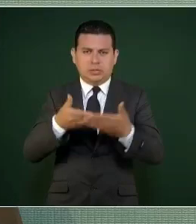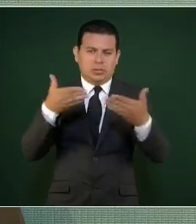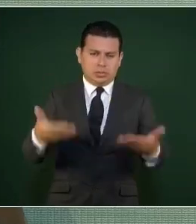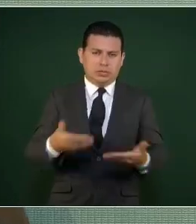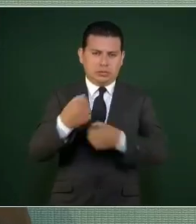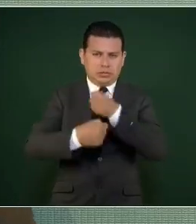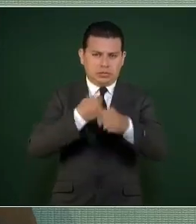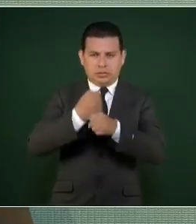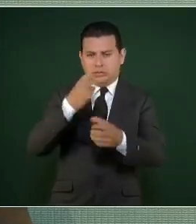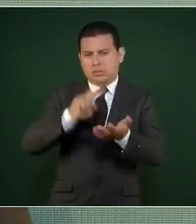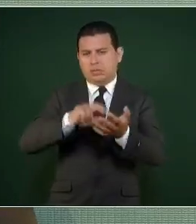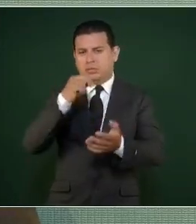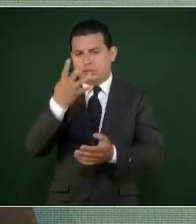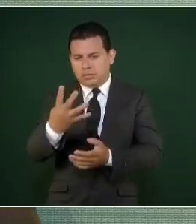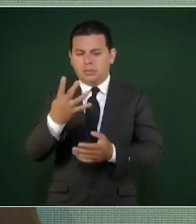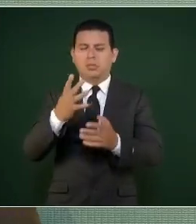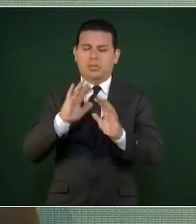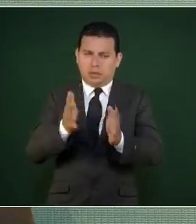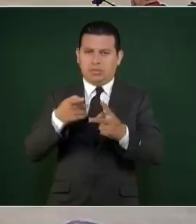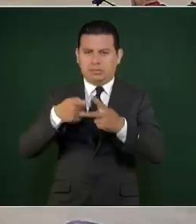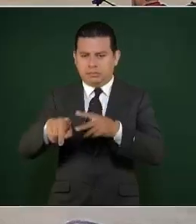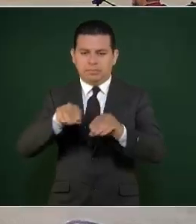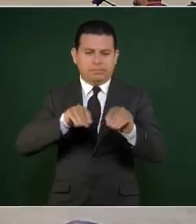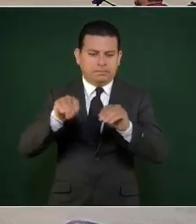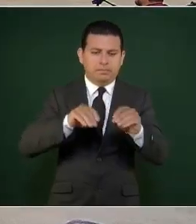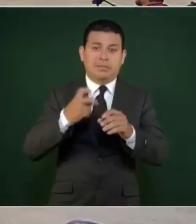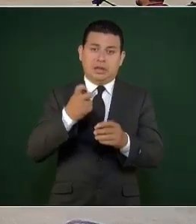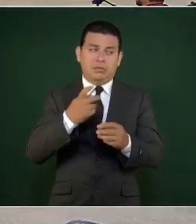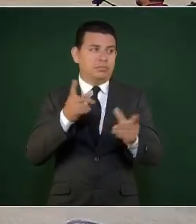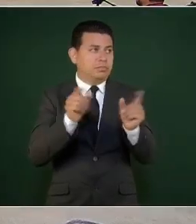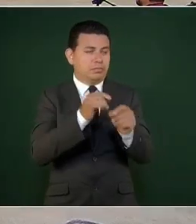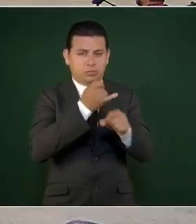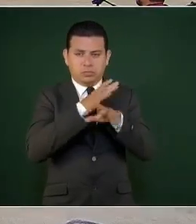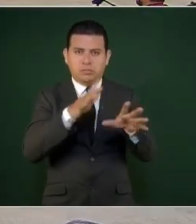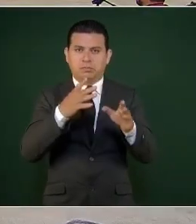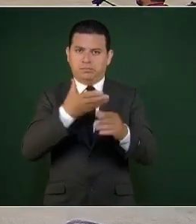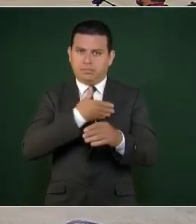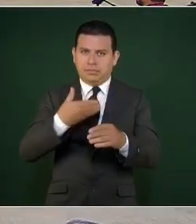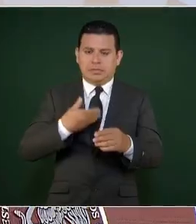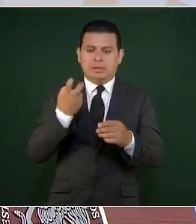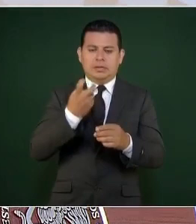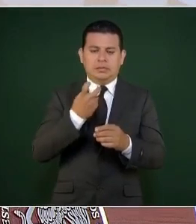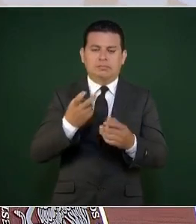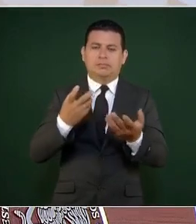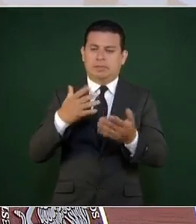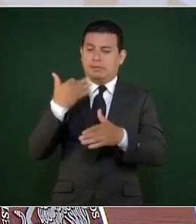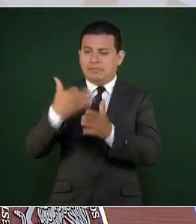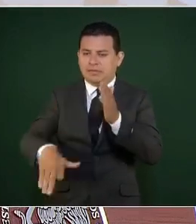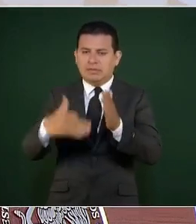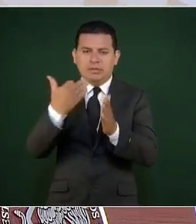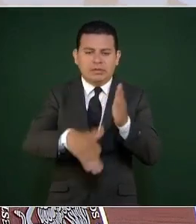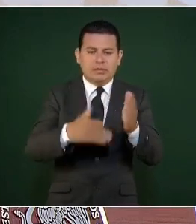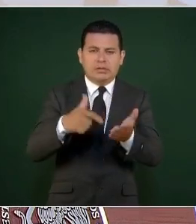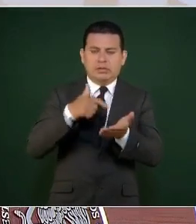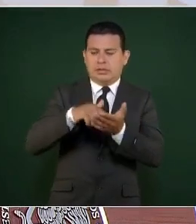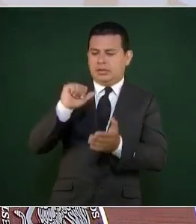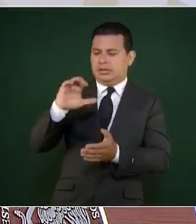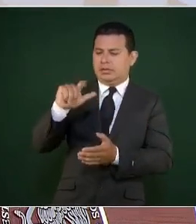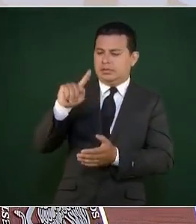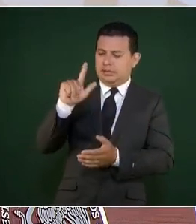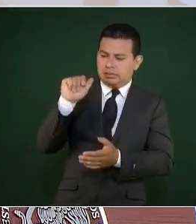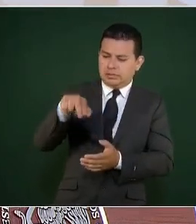en este año, ya de acuerdo a la instrucción del señor presidente, una que nos había quedado pendiente de Acatlán de Pérez